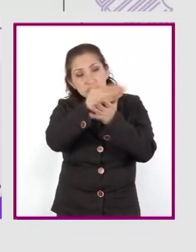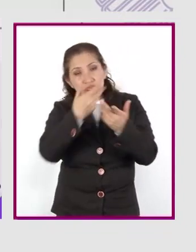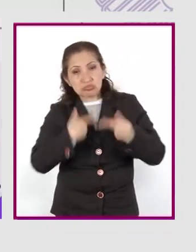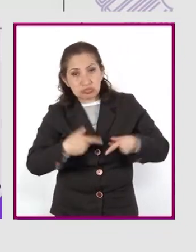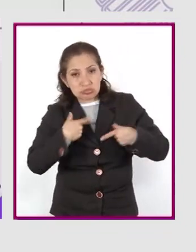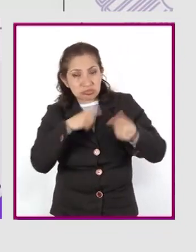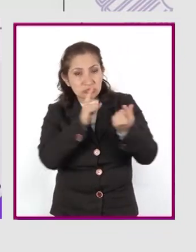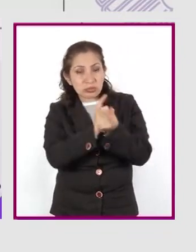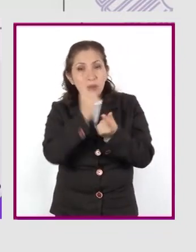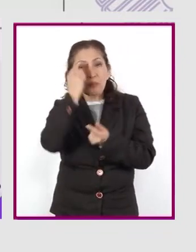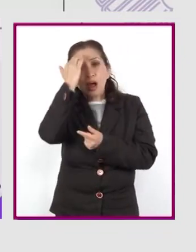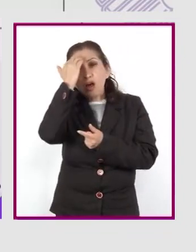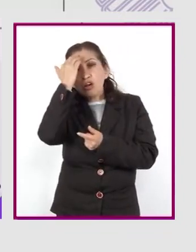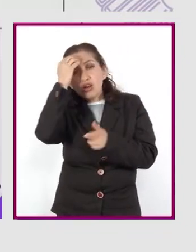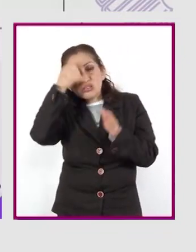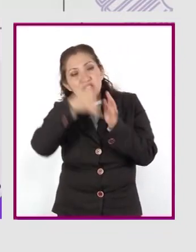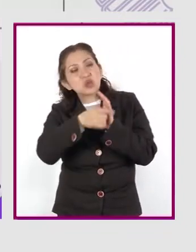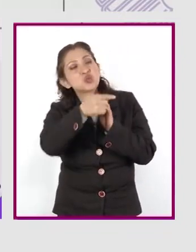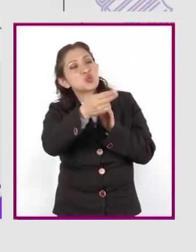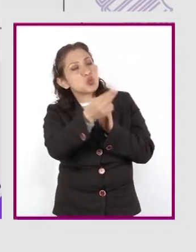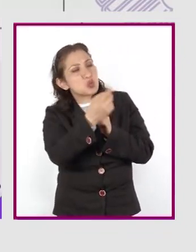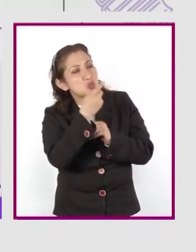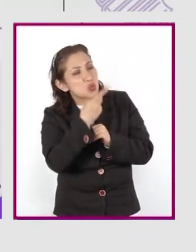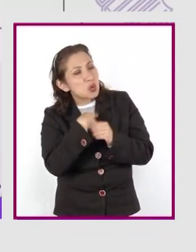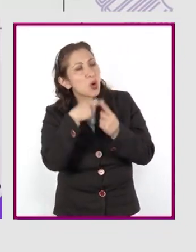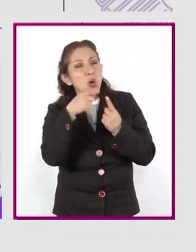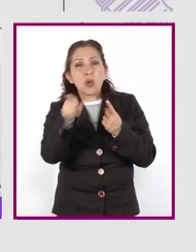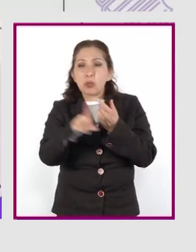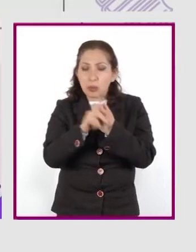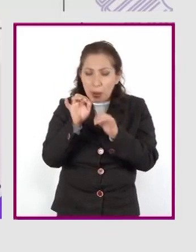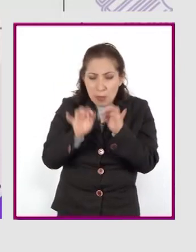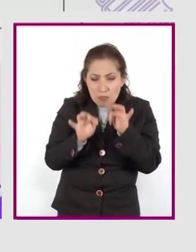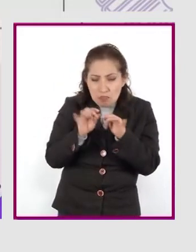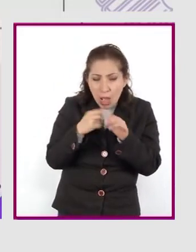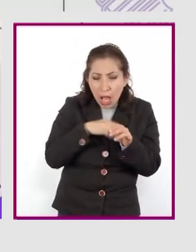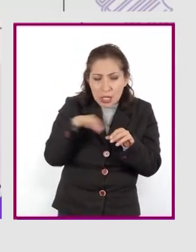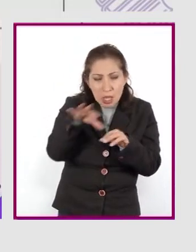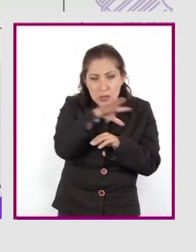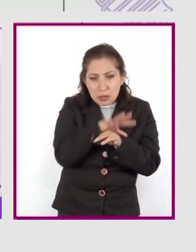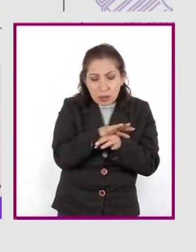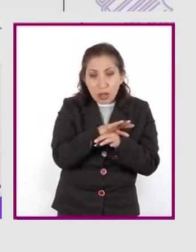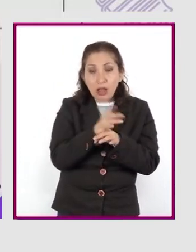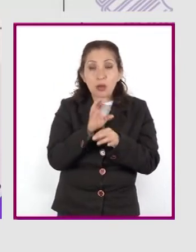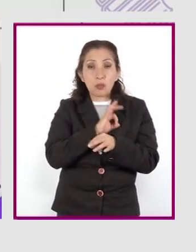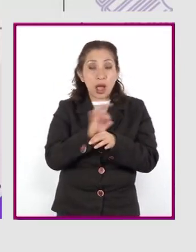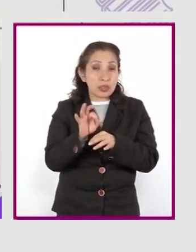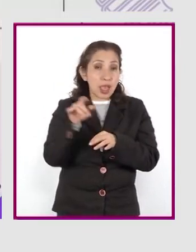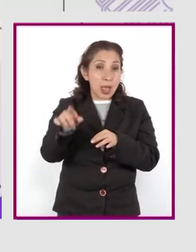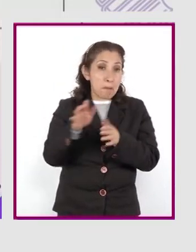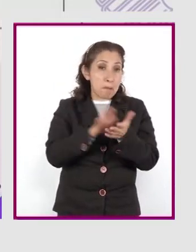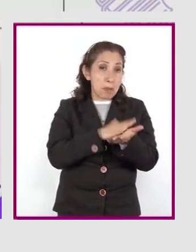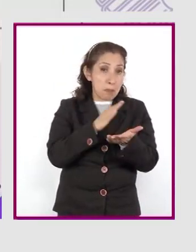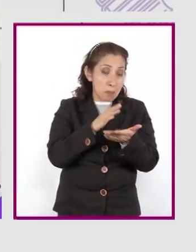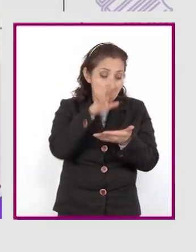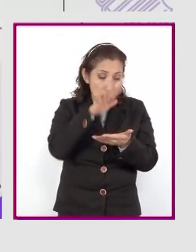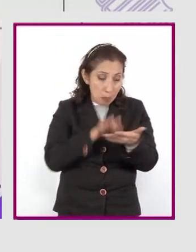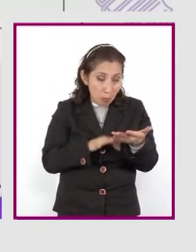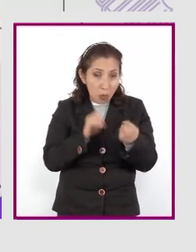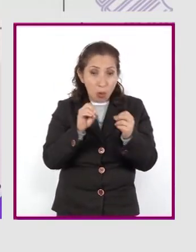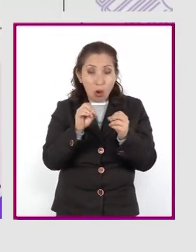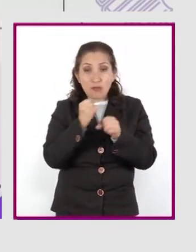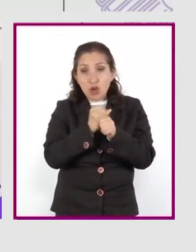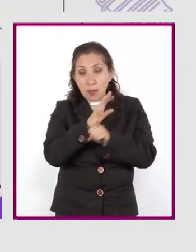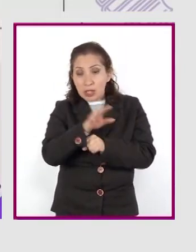fondo la situación, necesidad o problema. Pueden apoyarse en fuentes documentales o